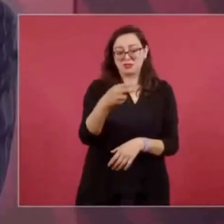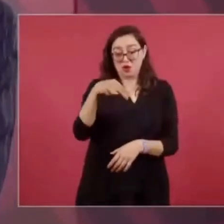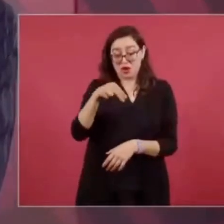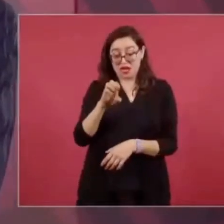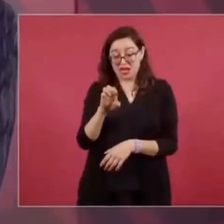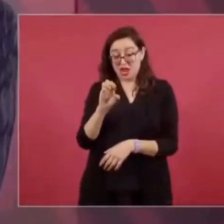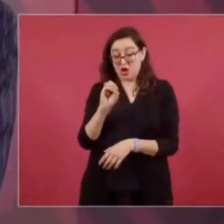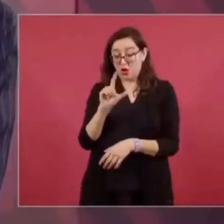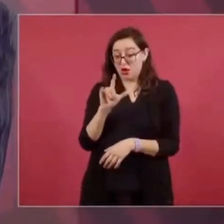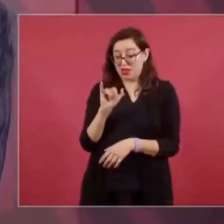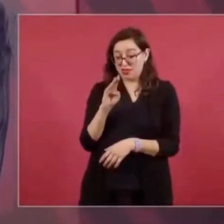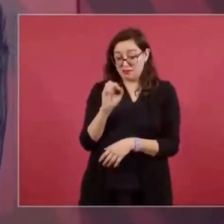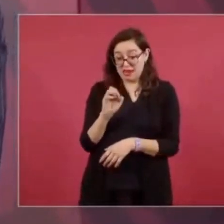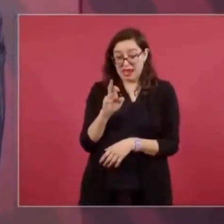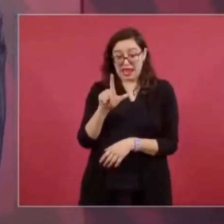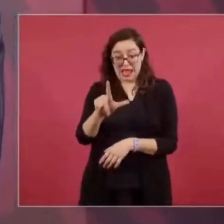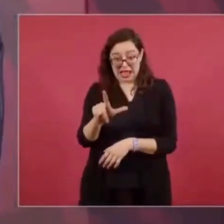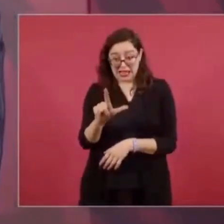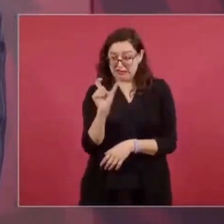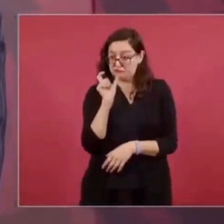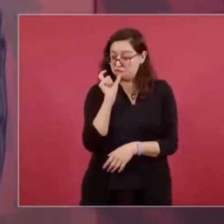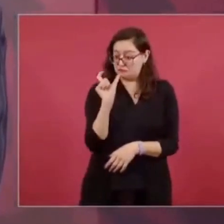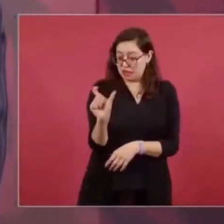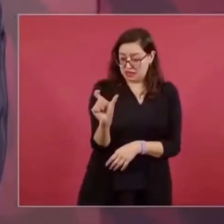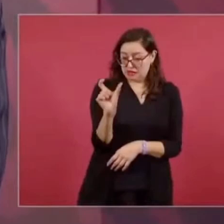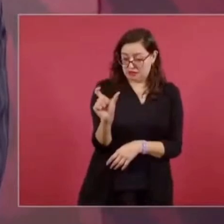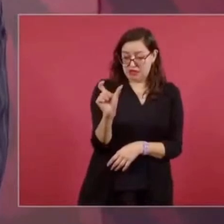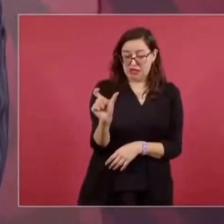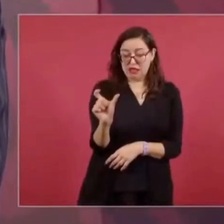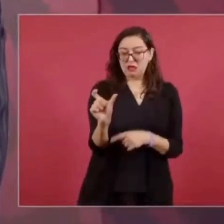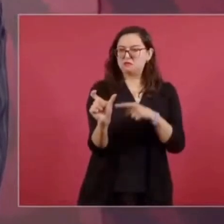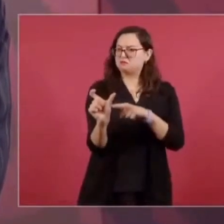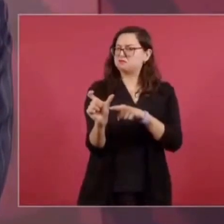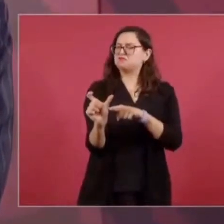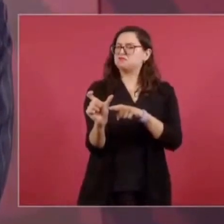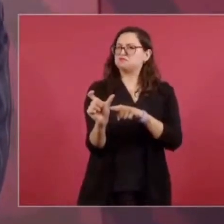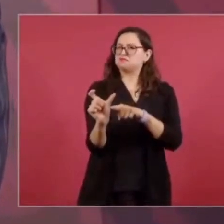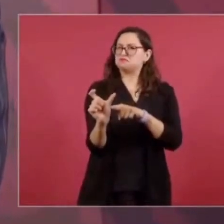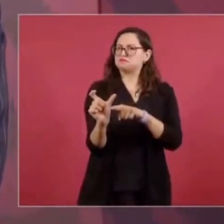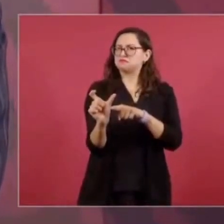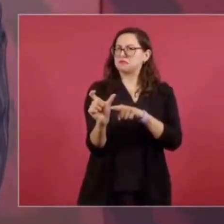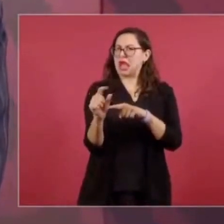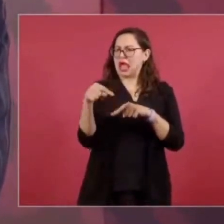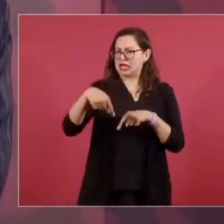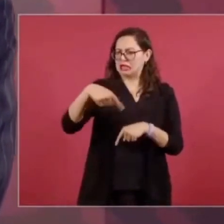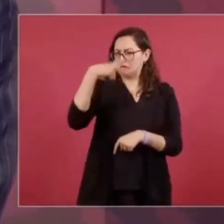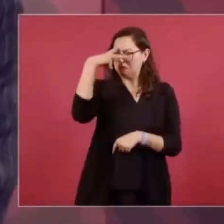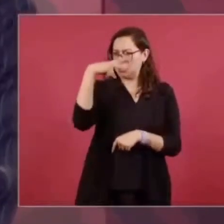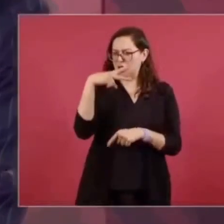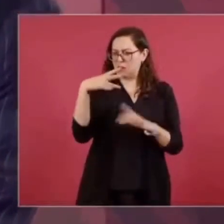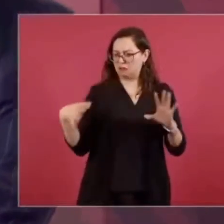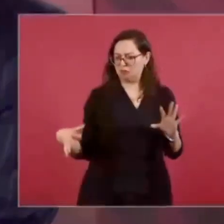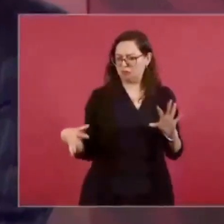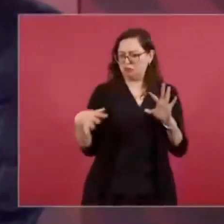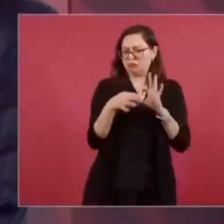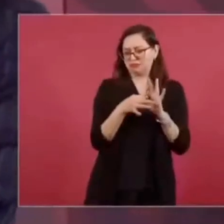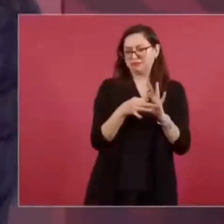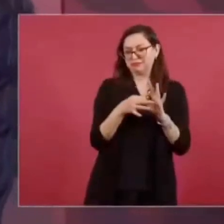sostenemos que lo más apegado a nuestra realidad es llamarle